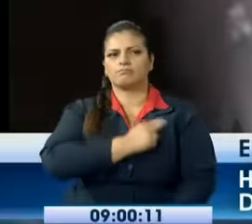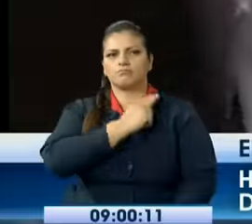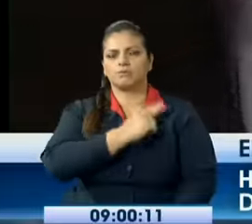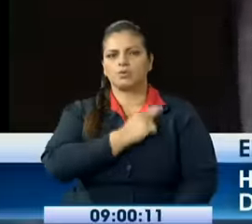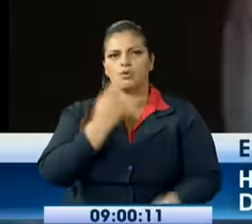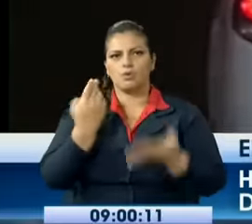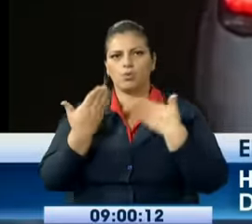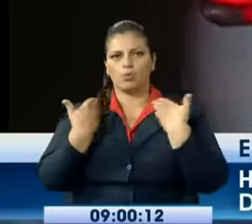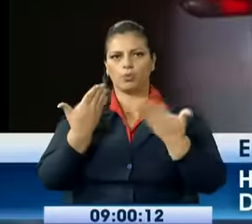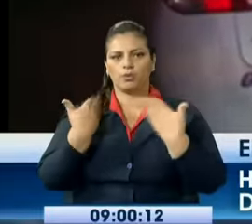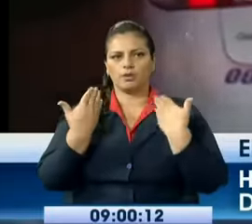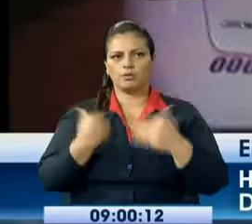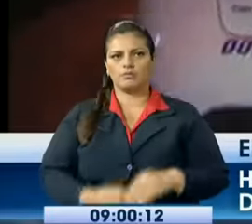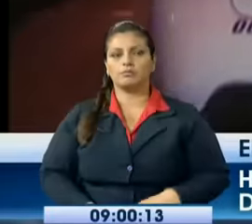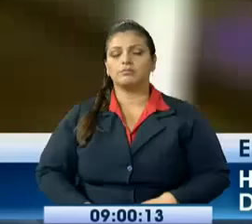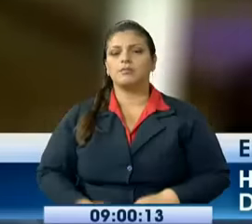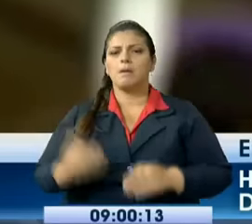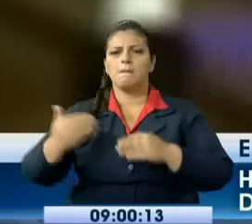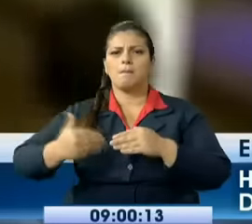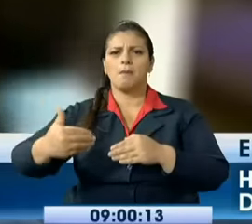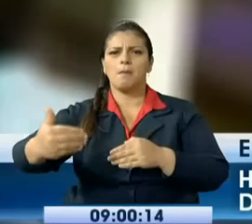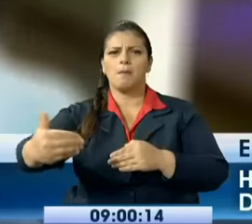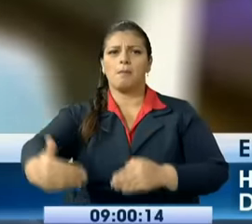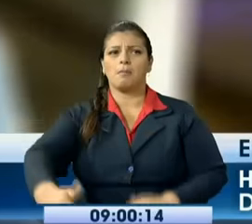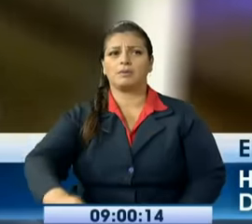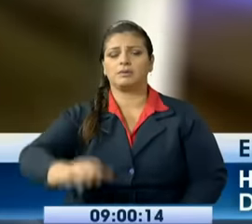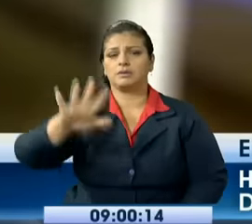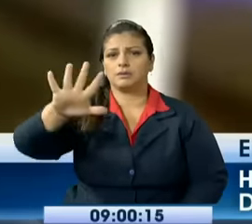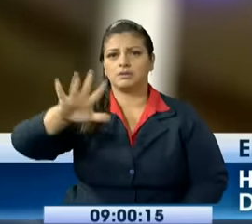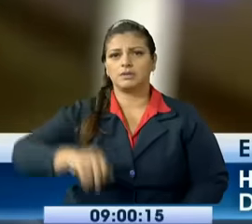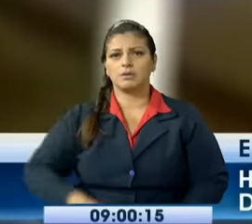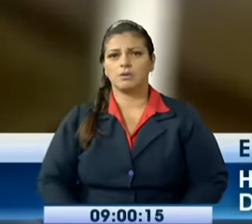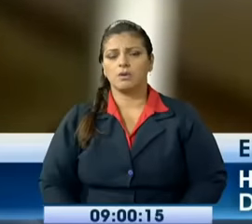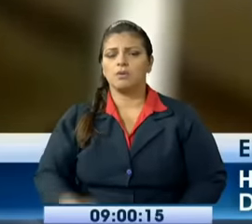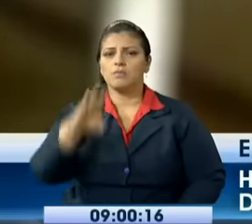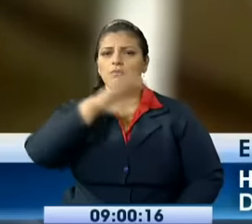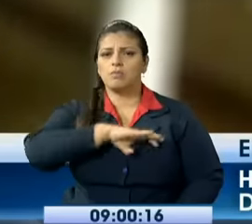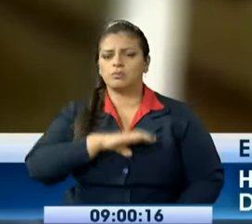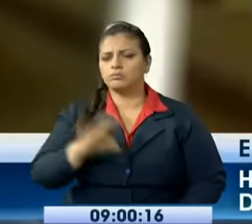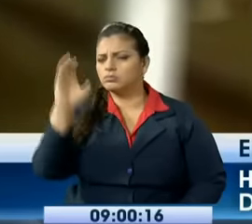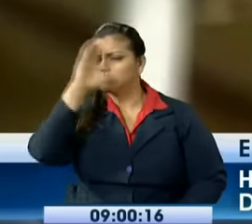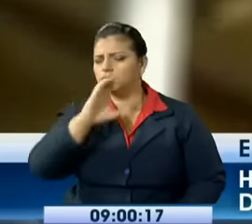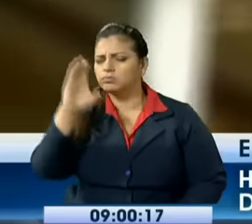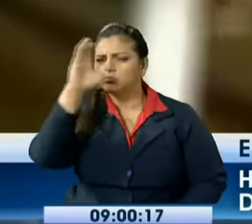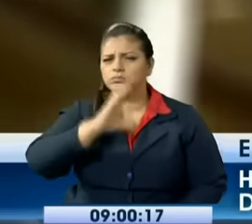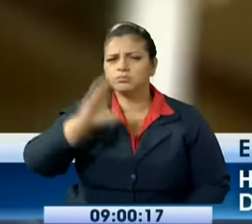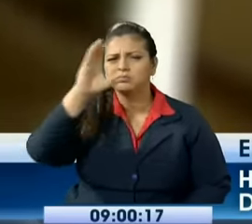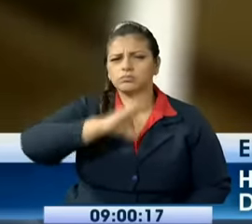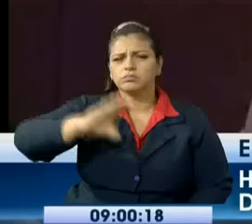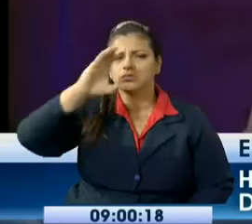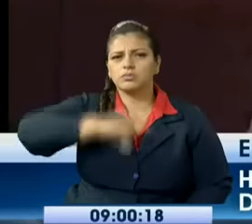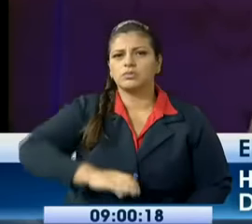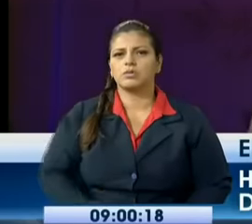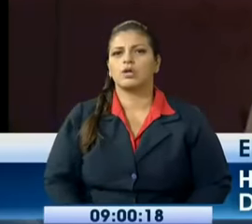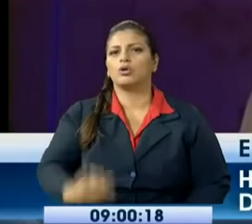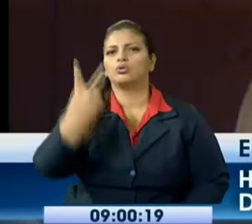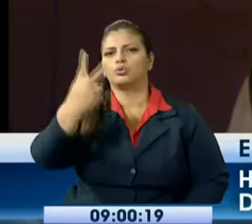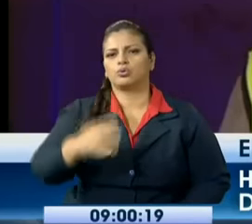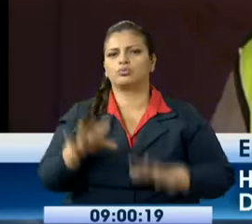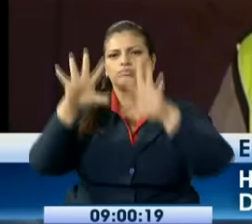más adelante comenzaron a atracar y finalmente se detuvo a dos de ellos en la Ciudadela Bellavista. La